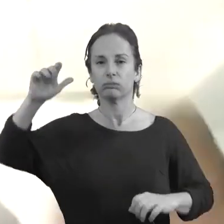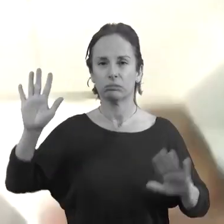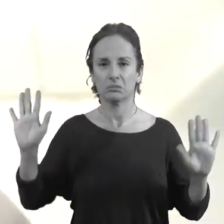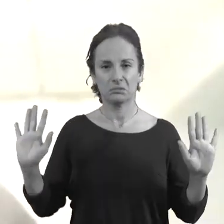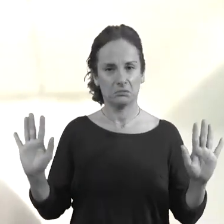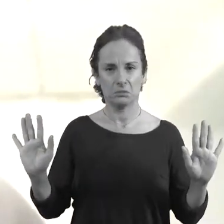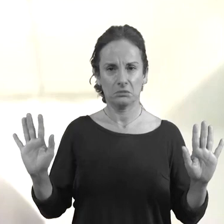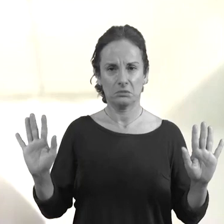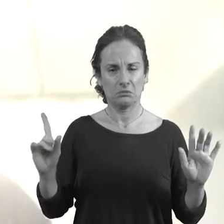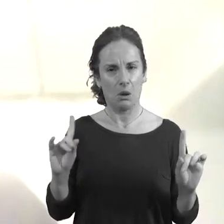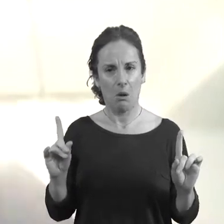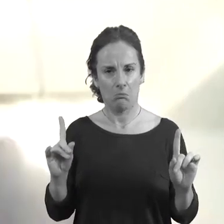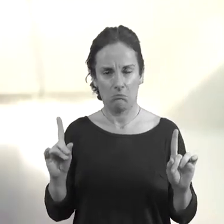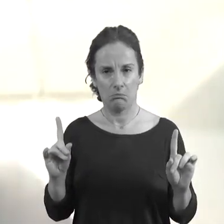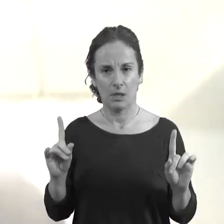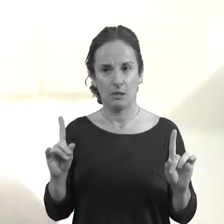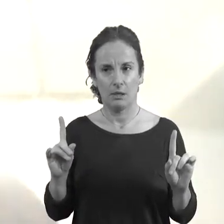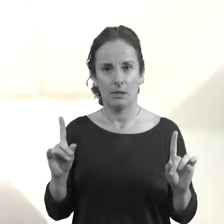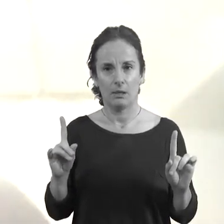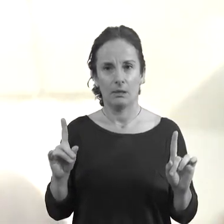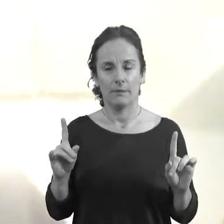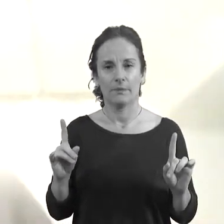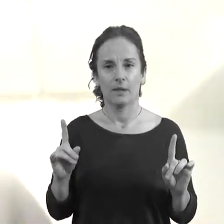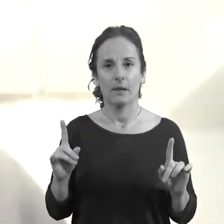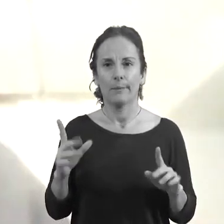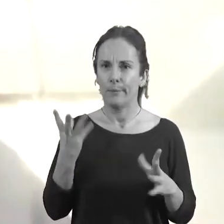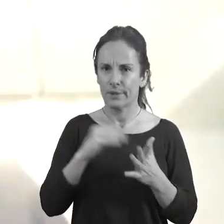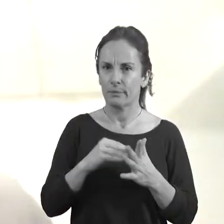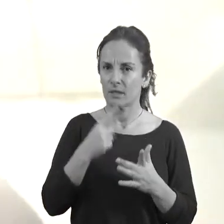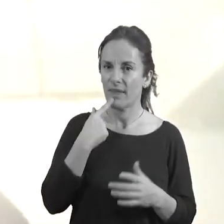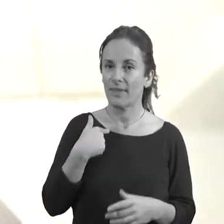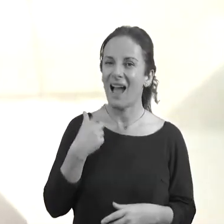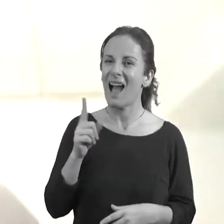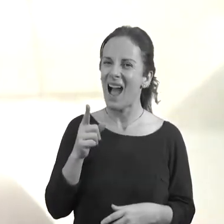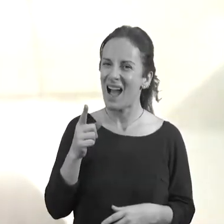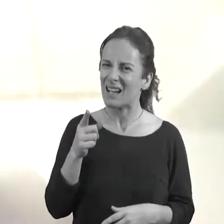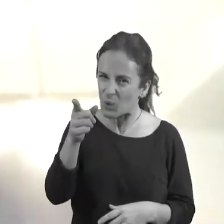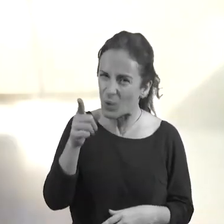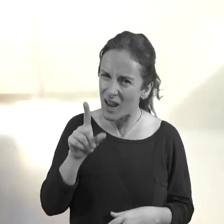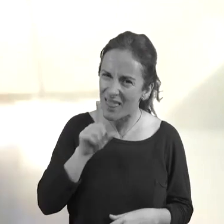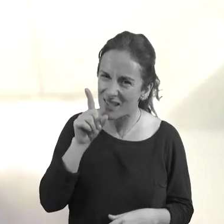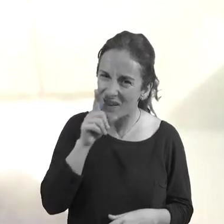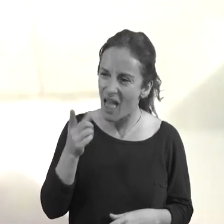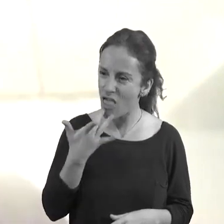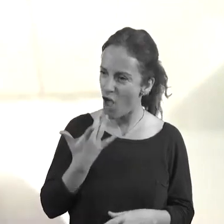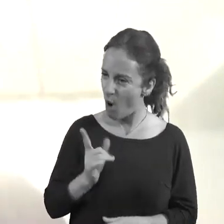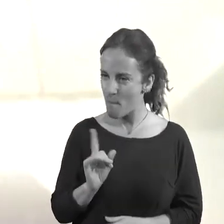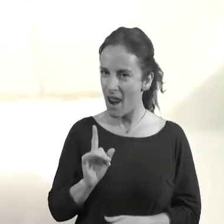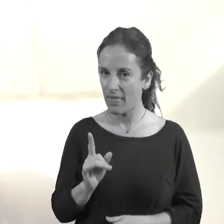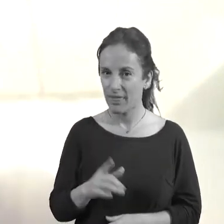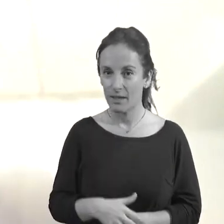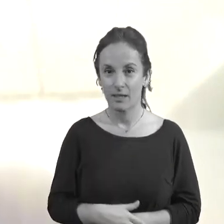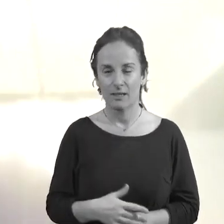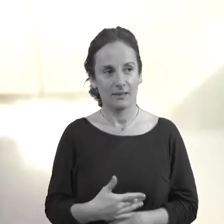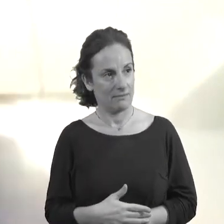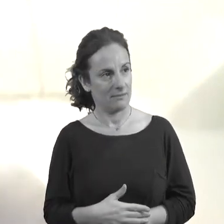de butch, ¿no? Esto que a mí me dice mucho eso de, ay, no lo pareces, ¿no? Y una no sabe si esperan que te lo tomes como un, no sé, como